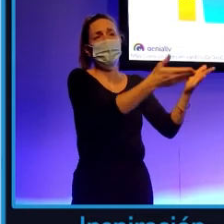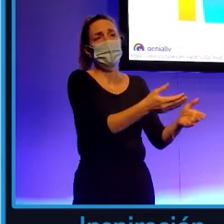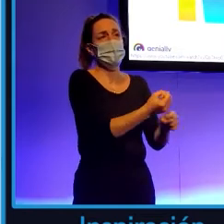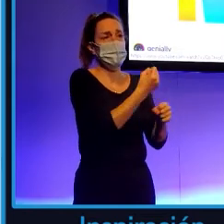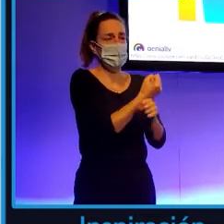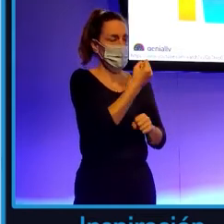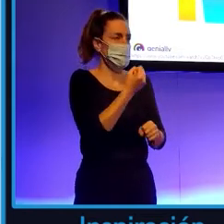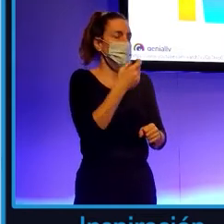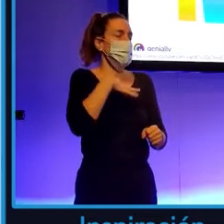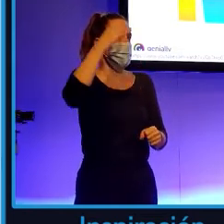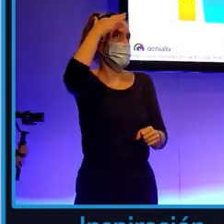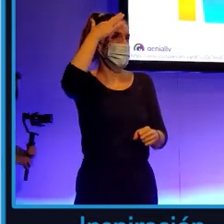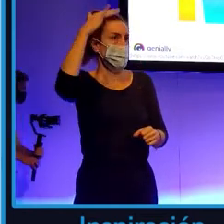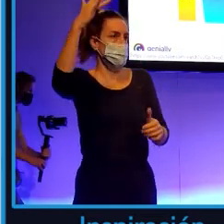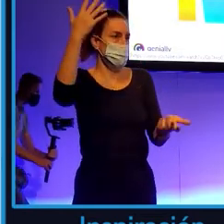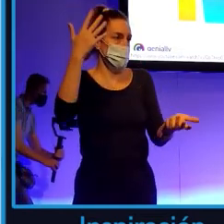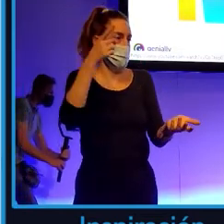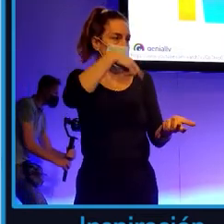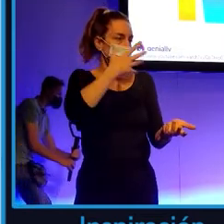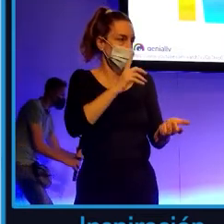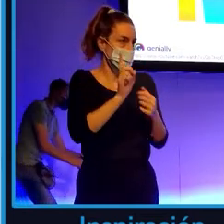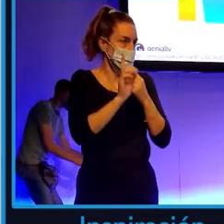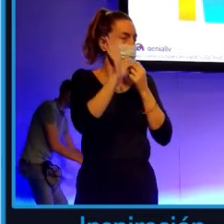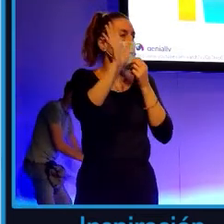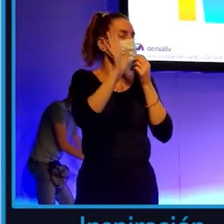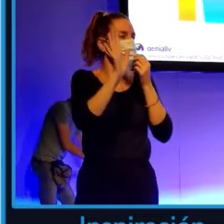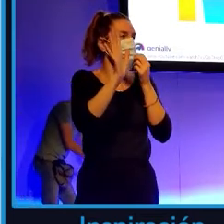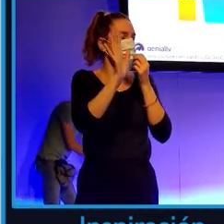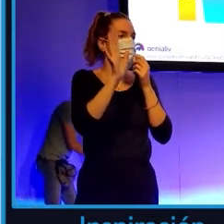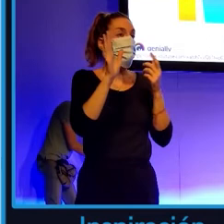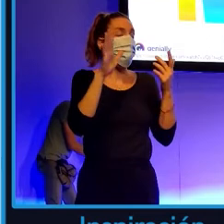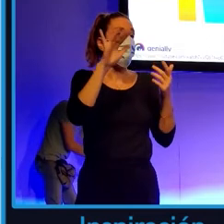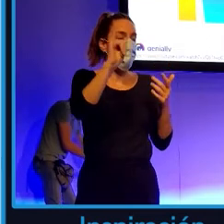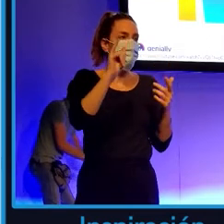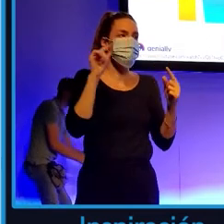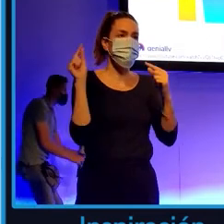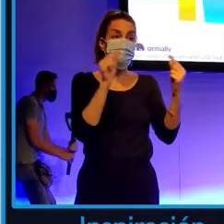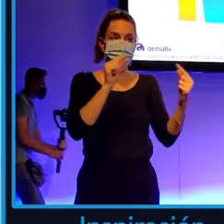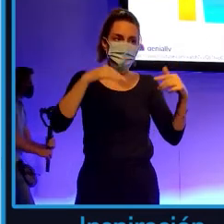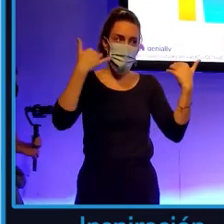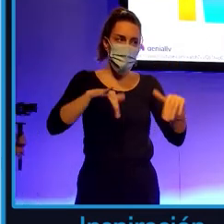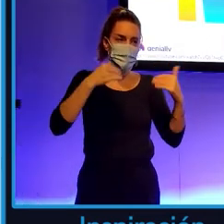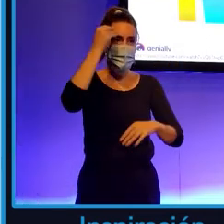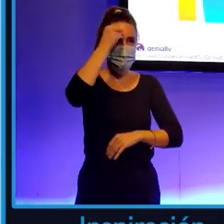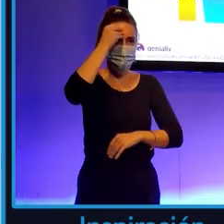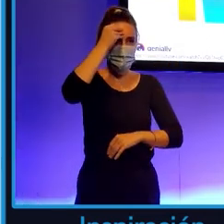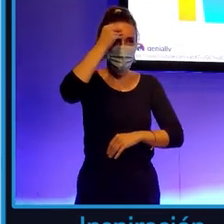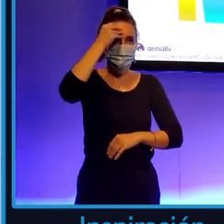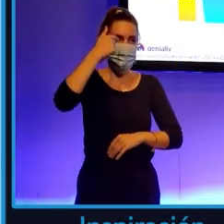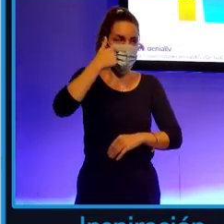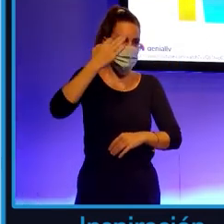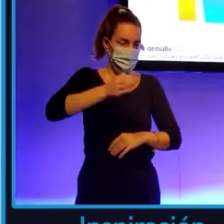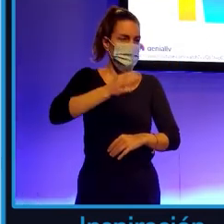más filosófico y ustedes no lo han oído pero hay una discusión doctrinal gordísima de si el humano va a desaparecer